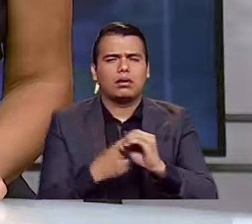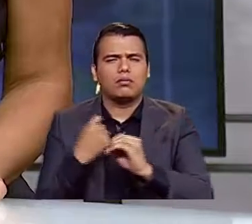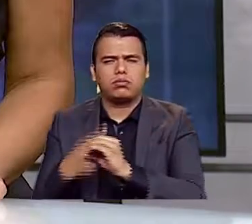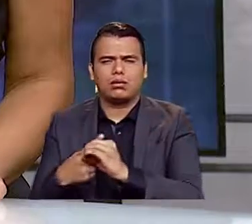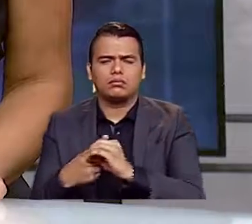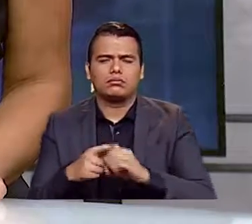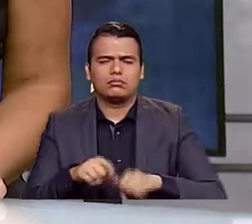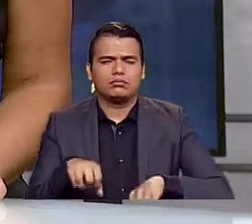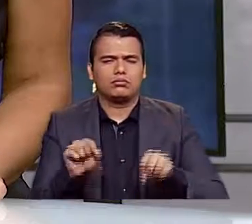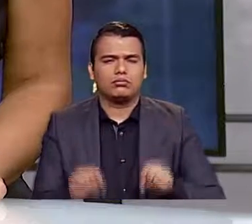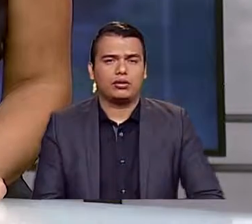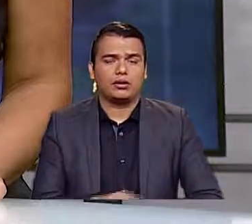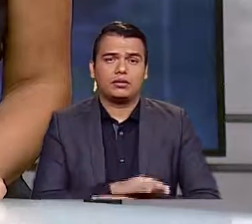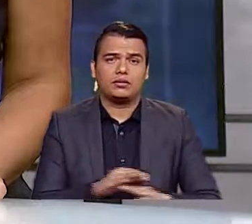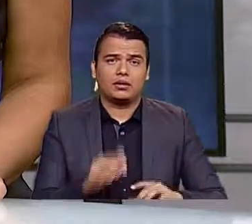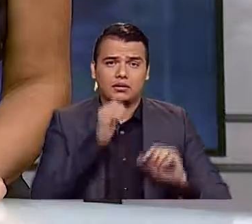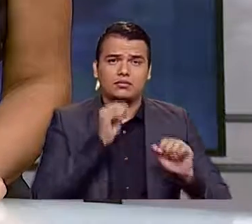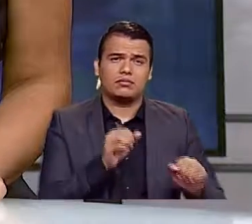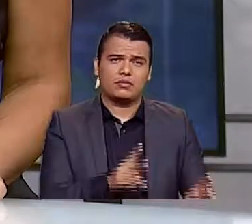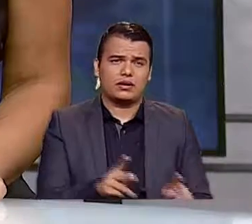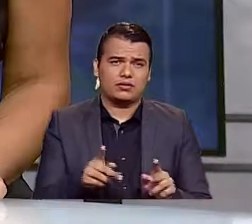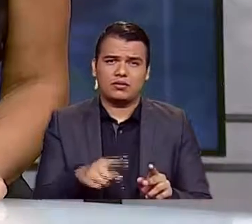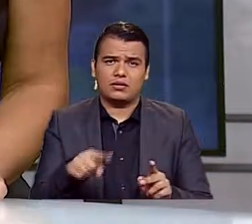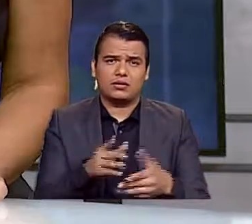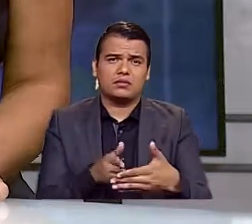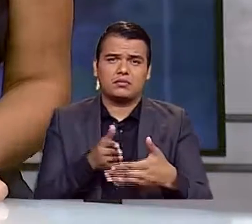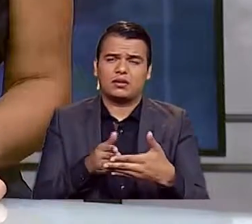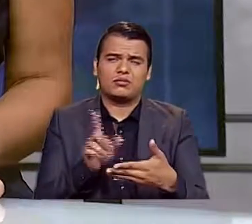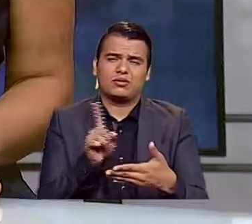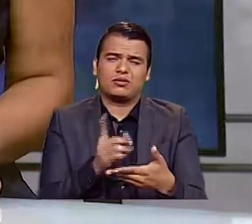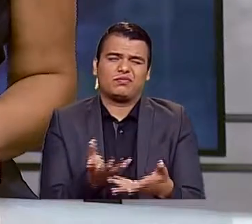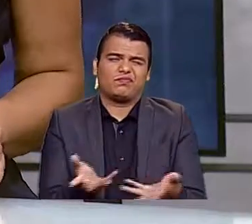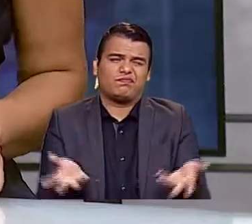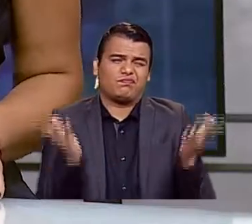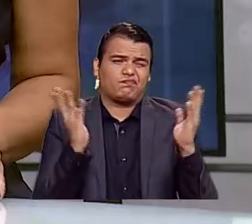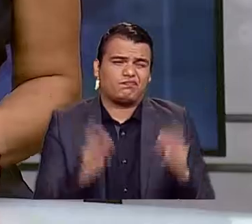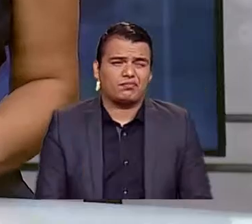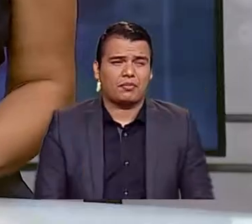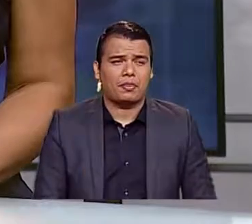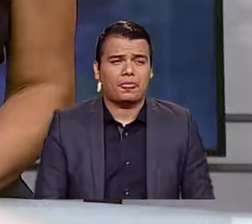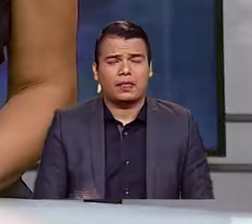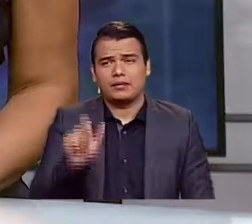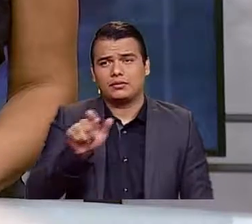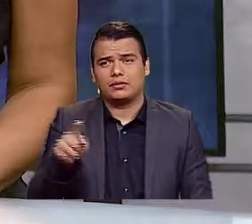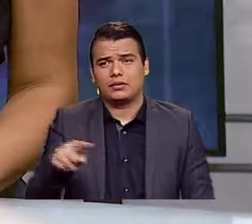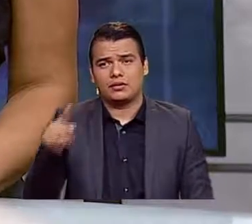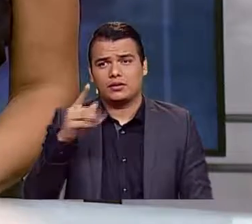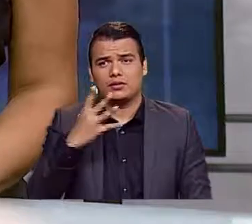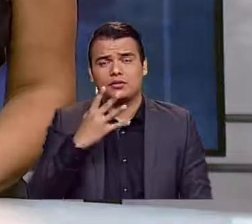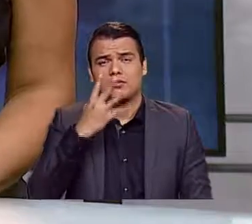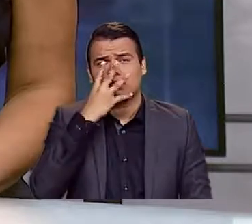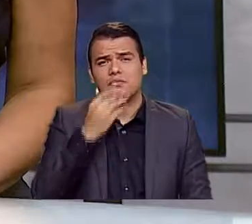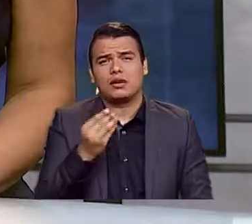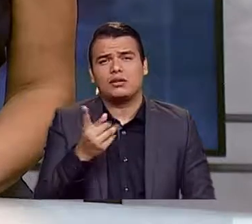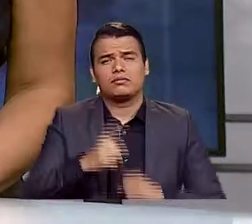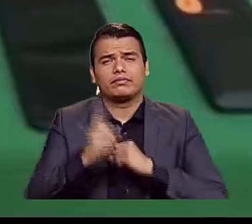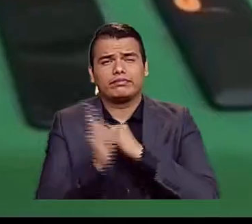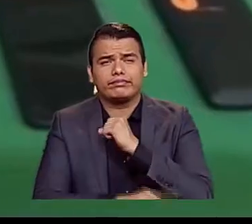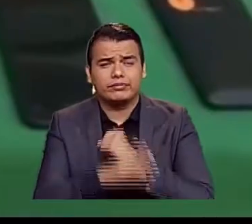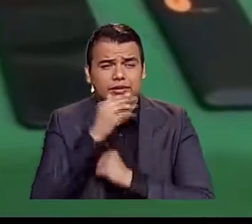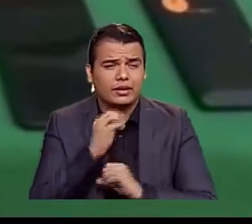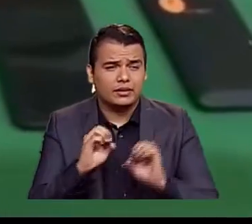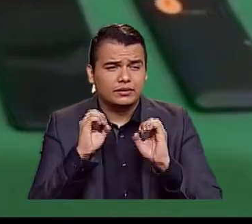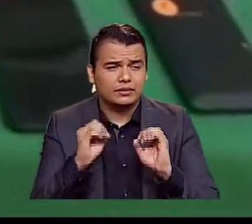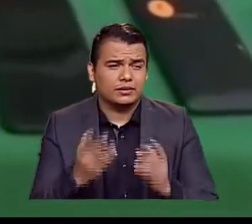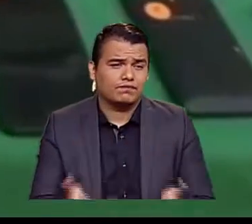manera ilegal muchas personas se abstienen de denunciar y se justifican en la idea de que los delincuentes quedarán impunes la